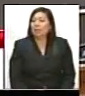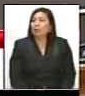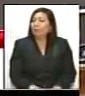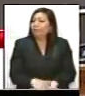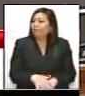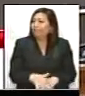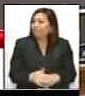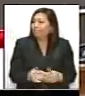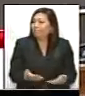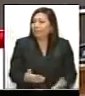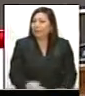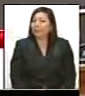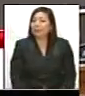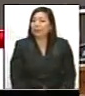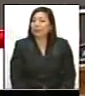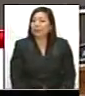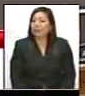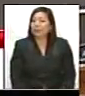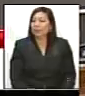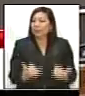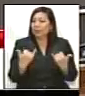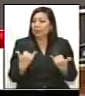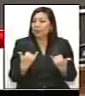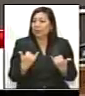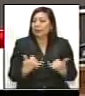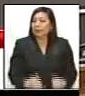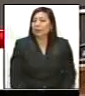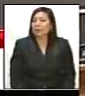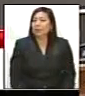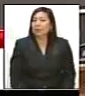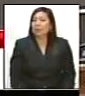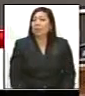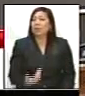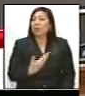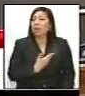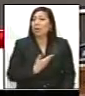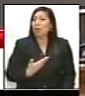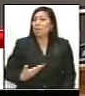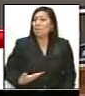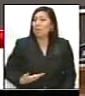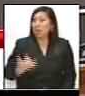tratando de que esta posición del gobierno,